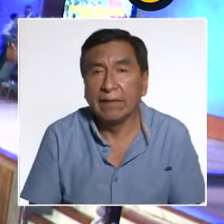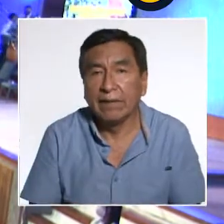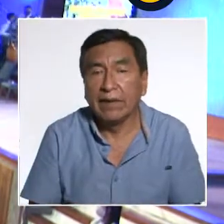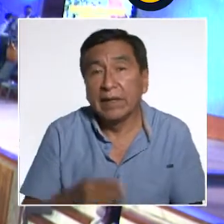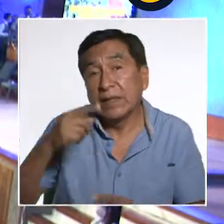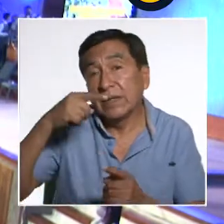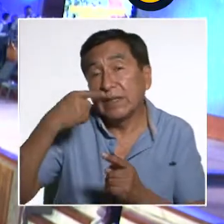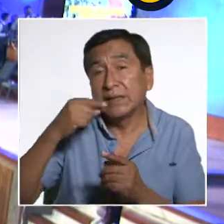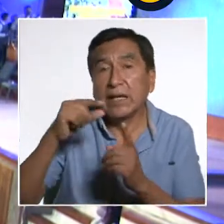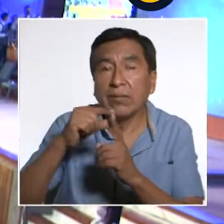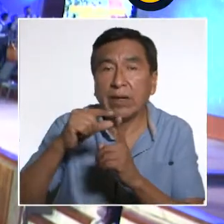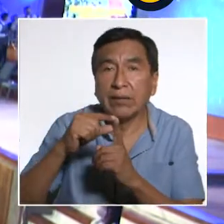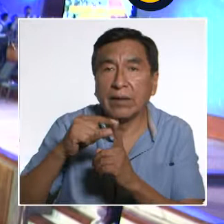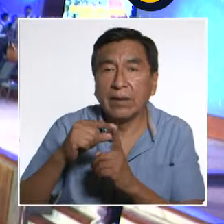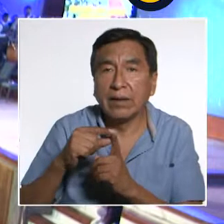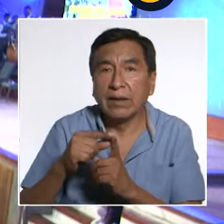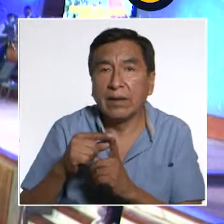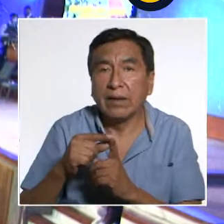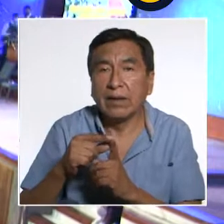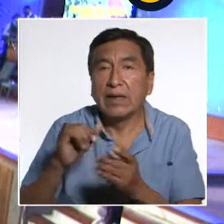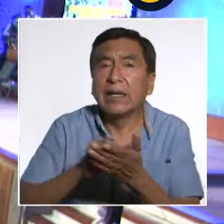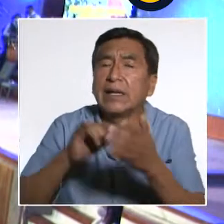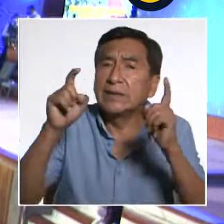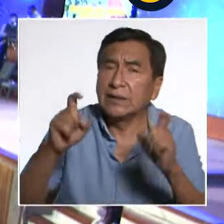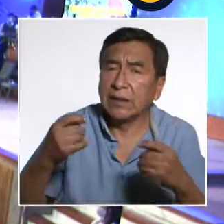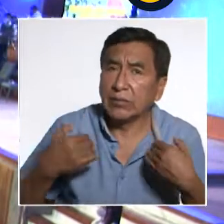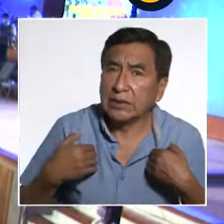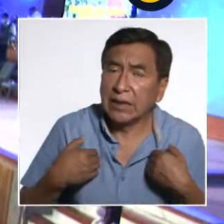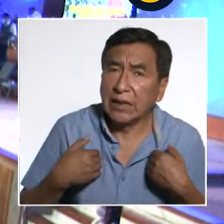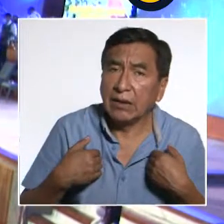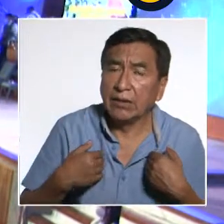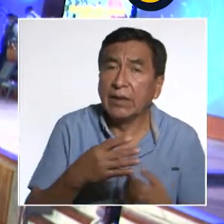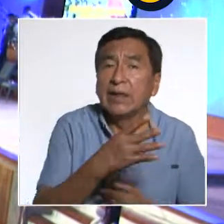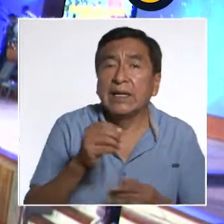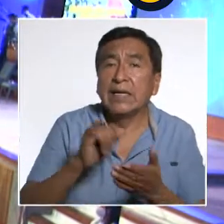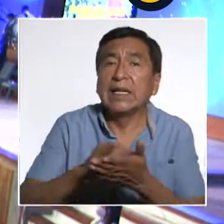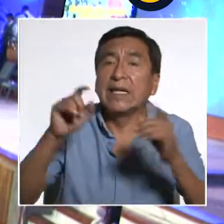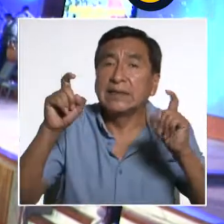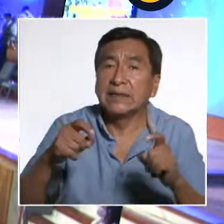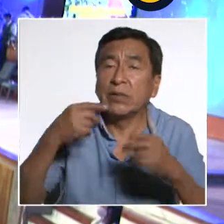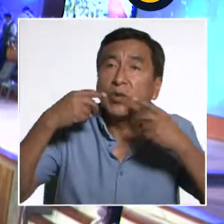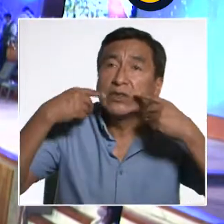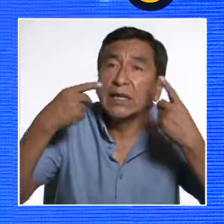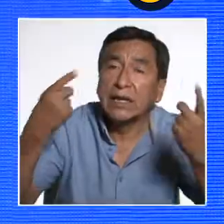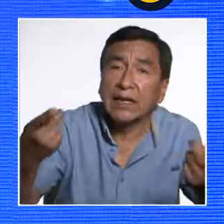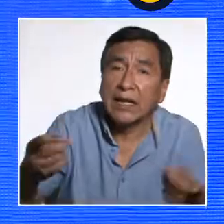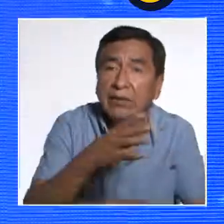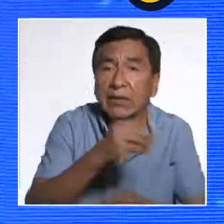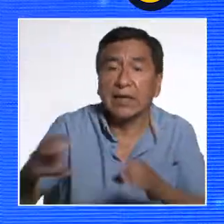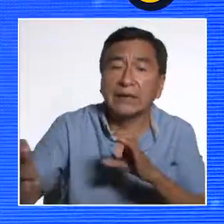dice la palabra, que necesitamos tenerlo y te necesitamos declararlo, hacerlo